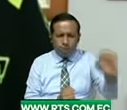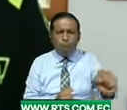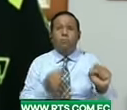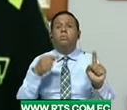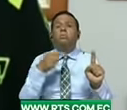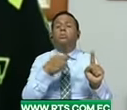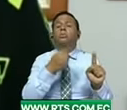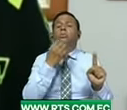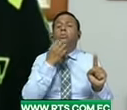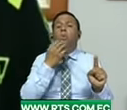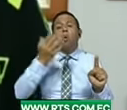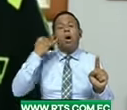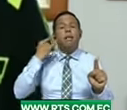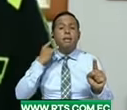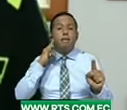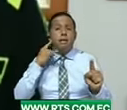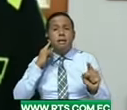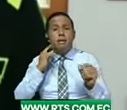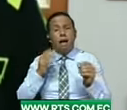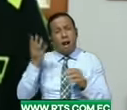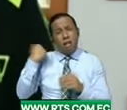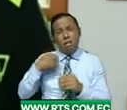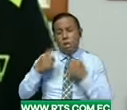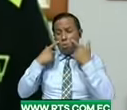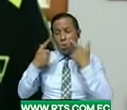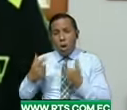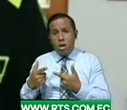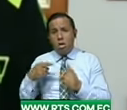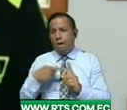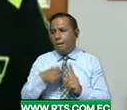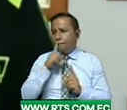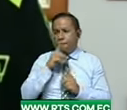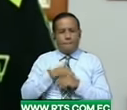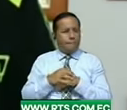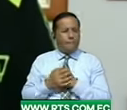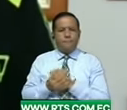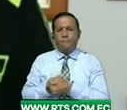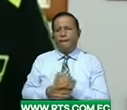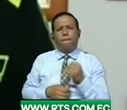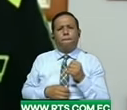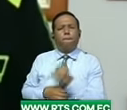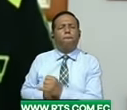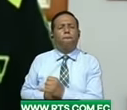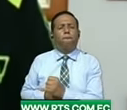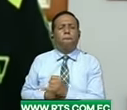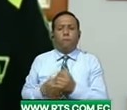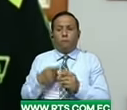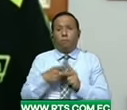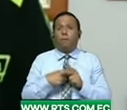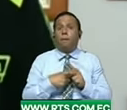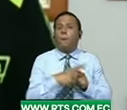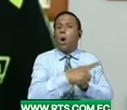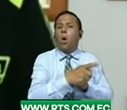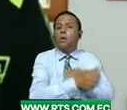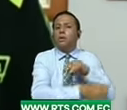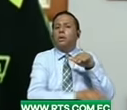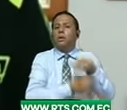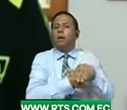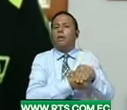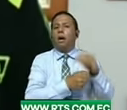abusado sexualmente a una menor que permanecía bajo su cuidado. En estos momentos permanece en el territorio colombiano a